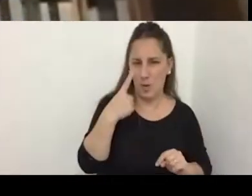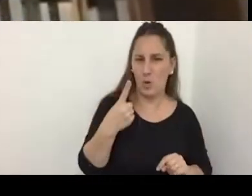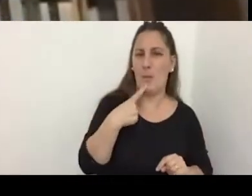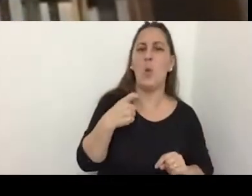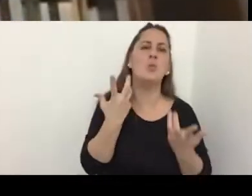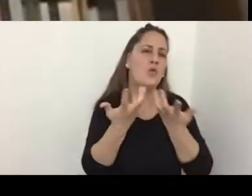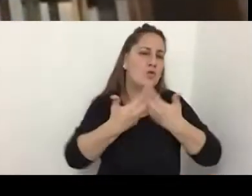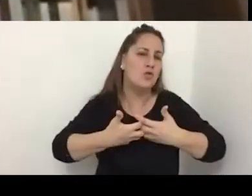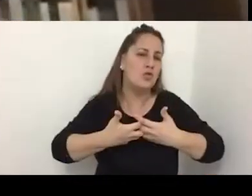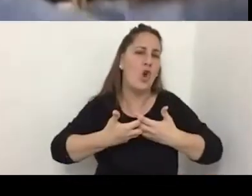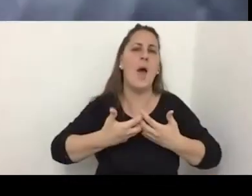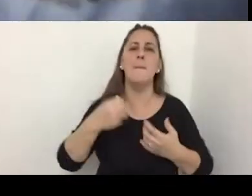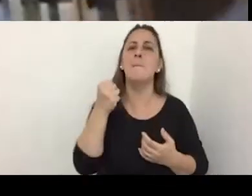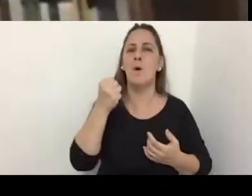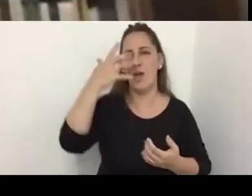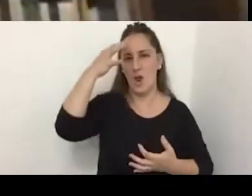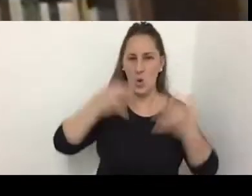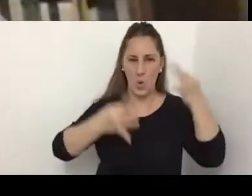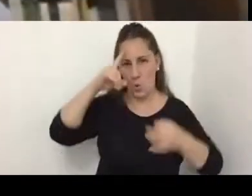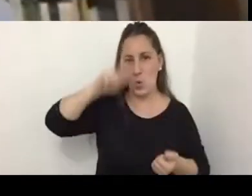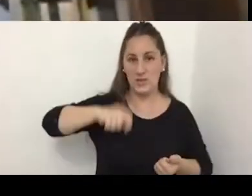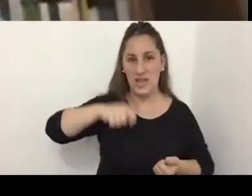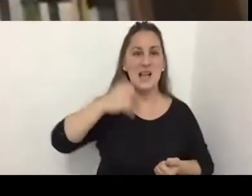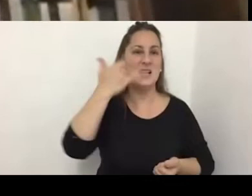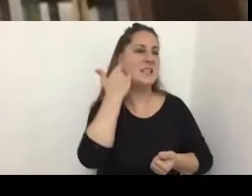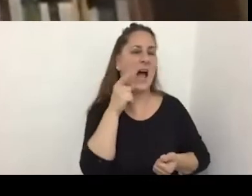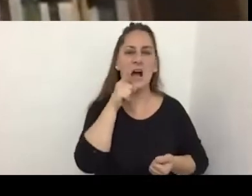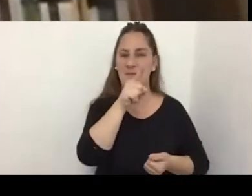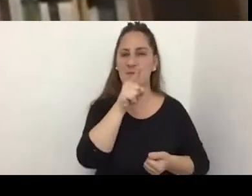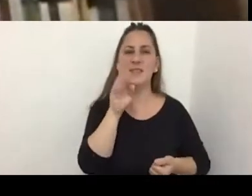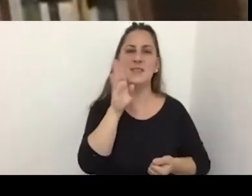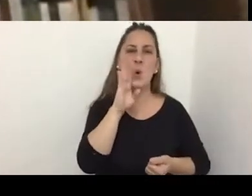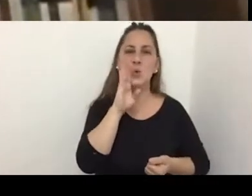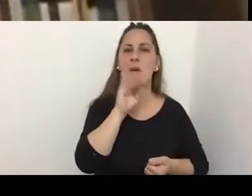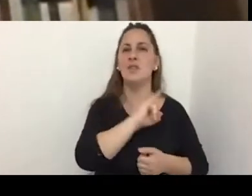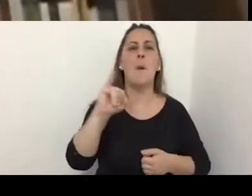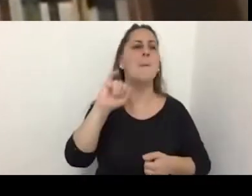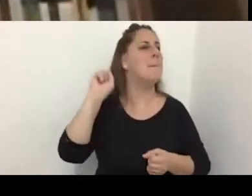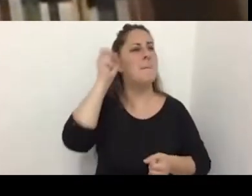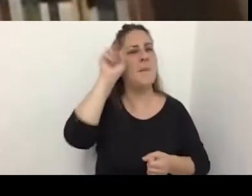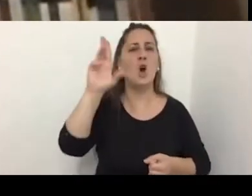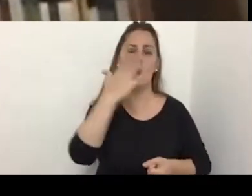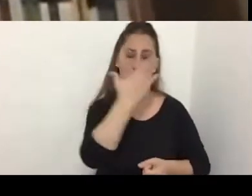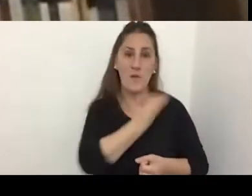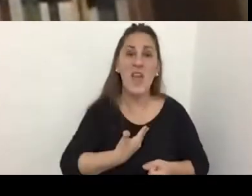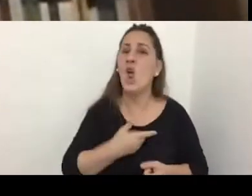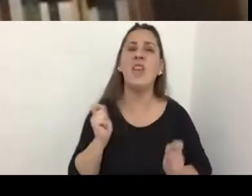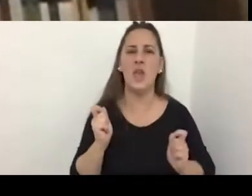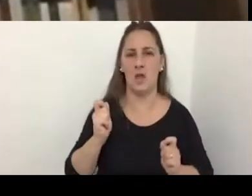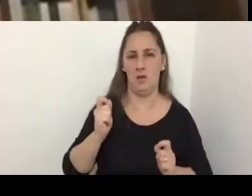del Poder Judicial, cuando ya los norteamericanos, alguien advirtió que el peor gobierno era el gobierno de los jueces,